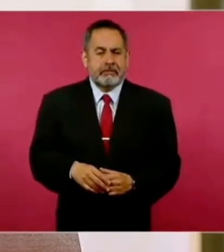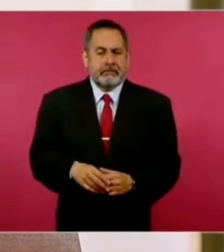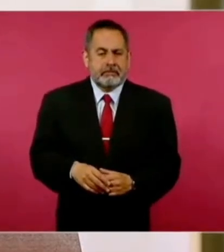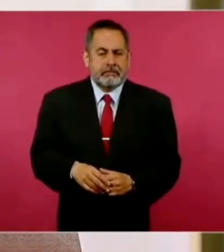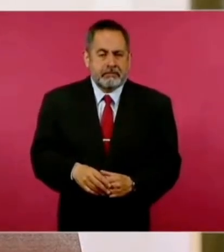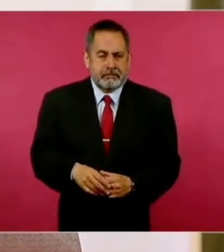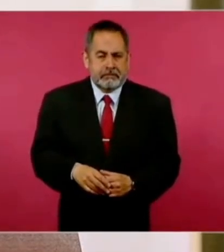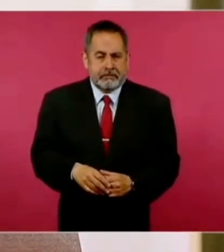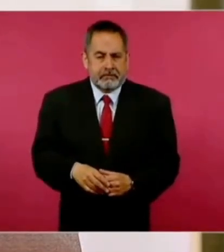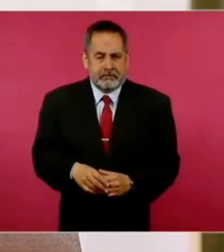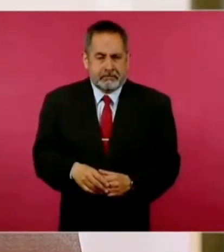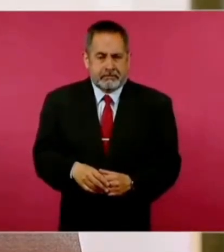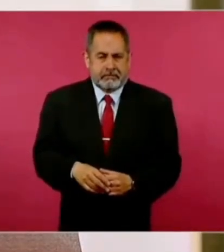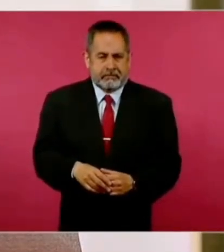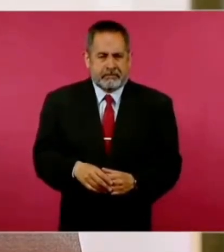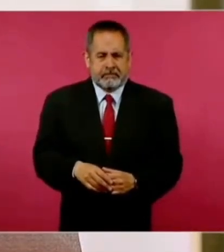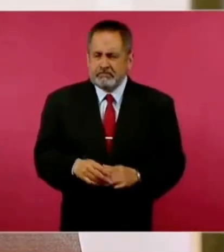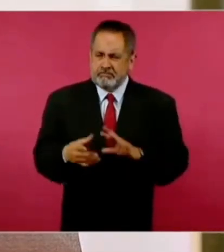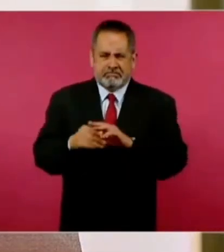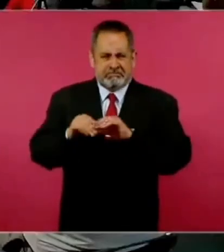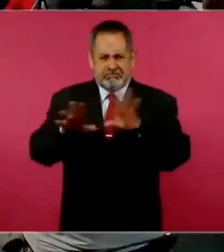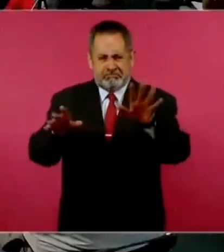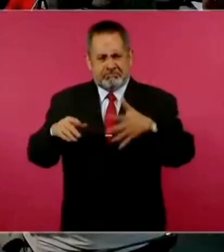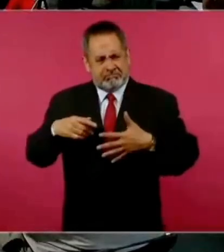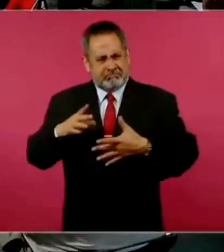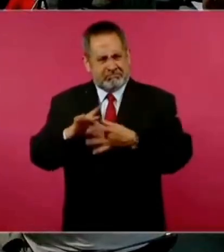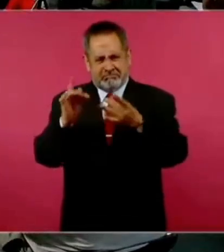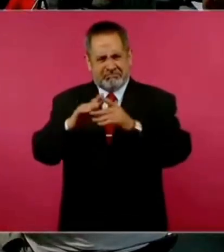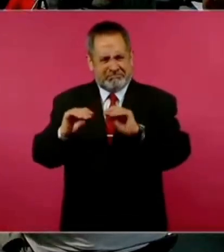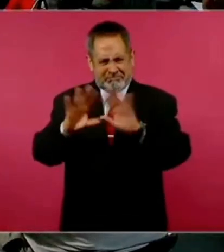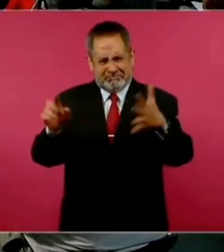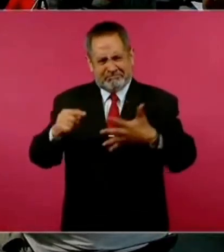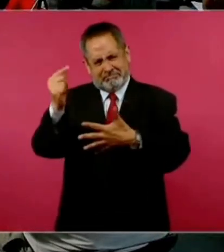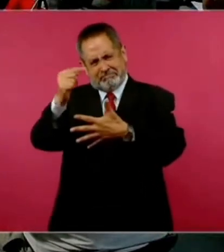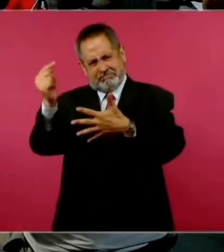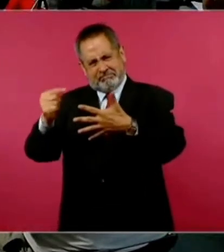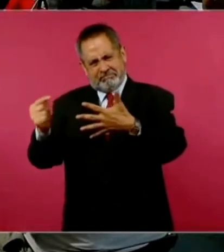y ahí está explicado.